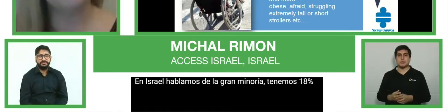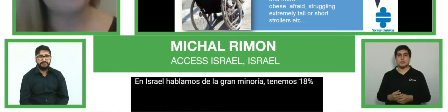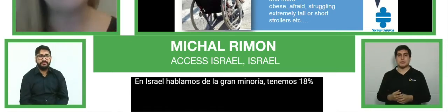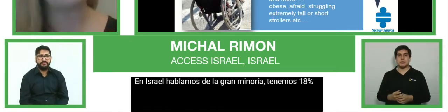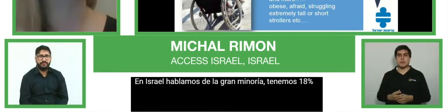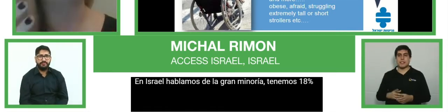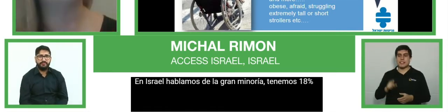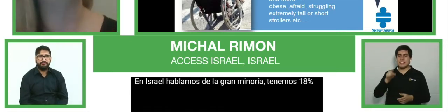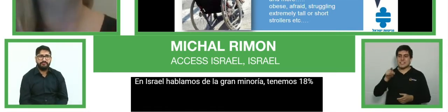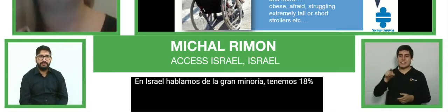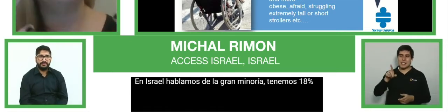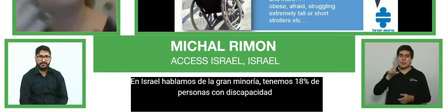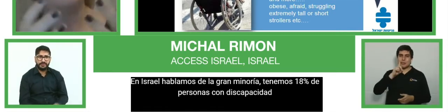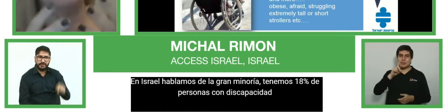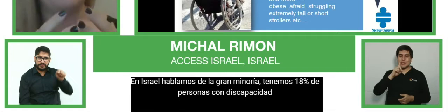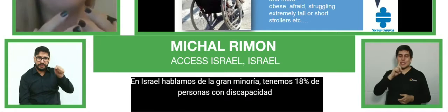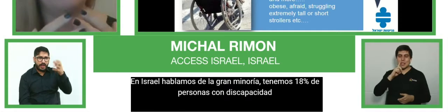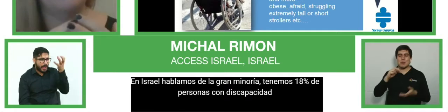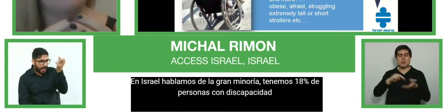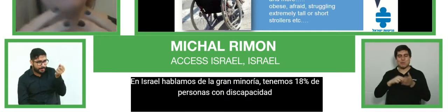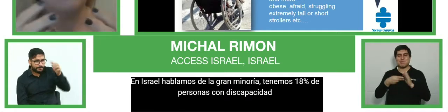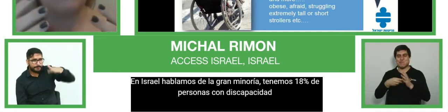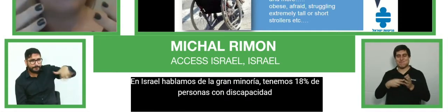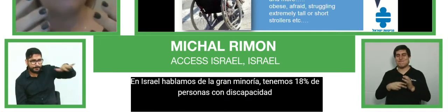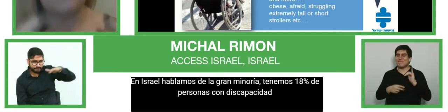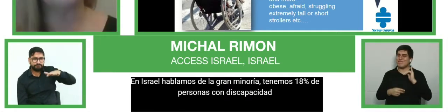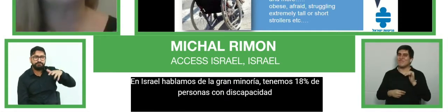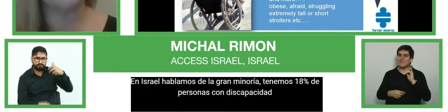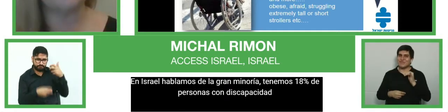tenemos un problema de accesibilidad en general. Tenemos